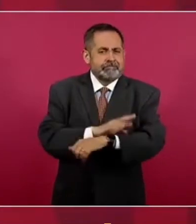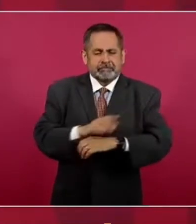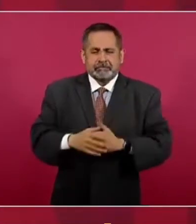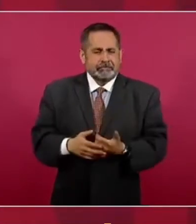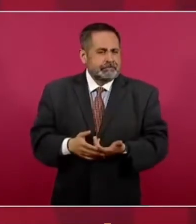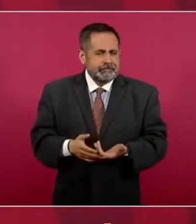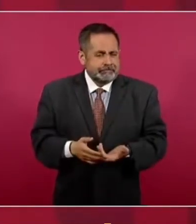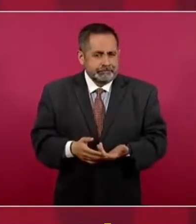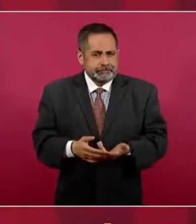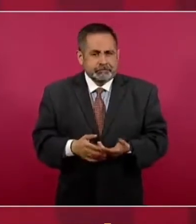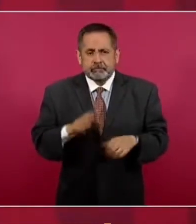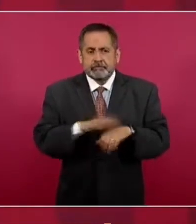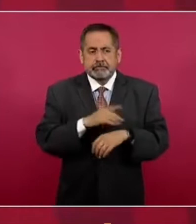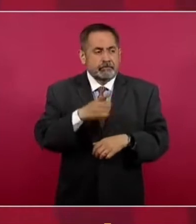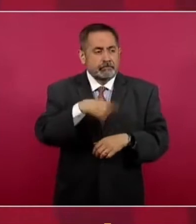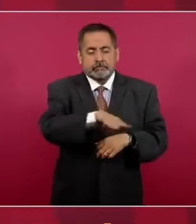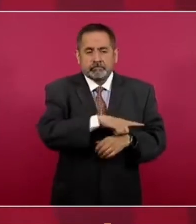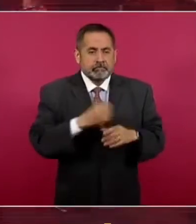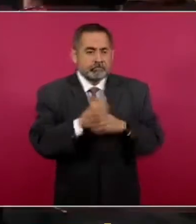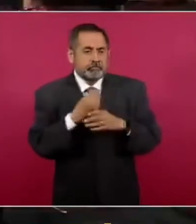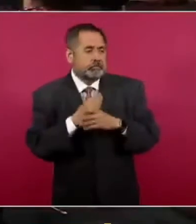Porque los abogados,